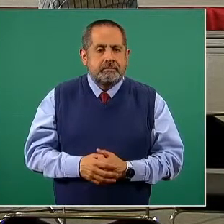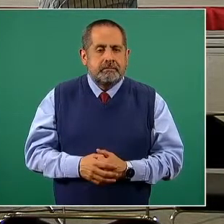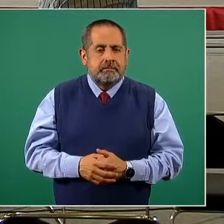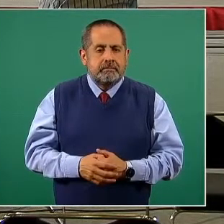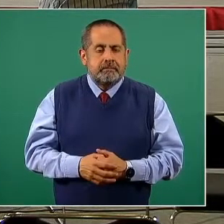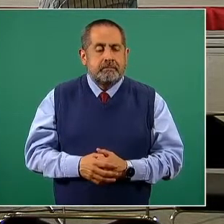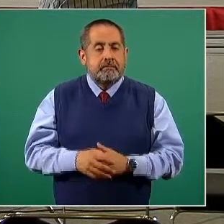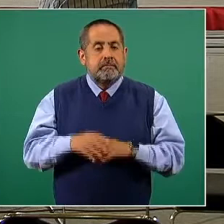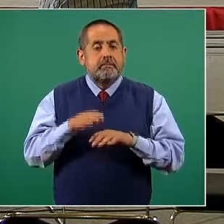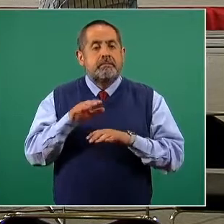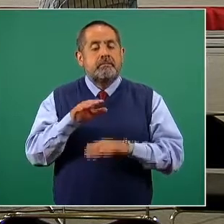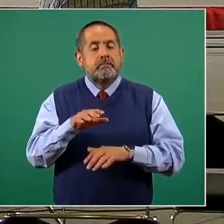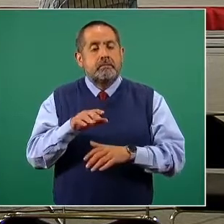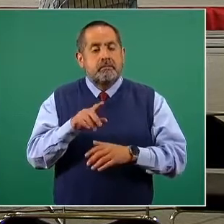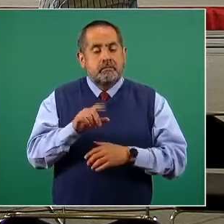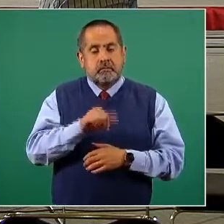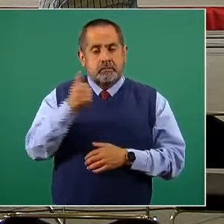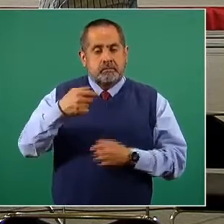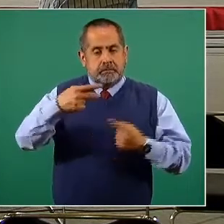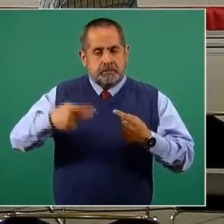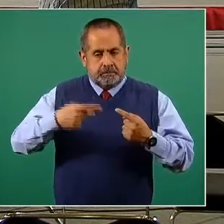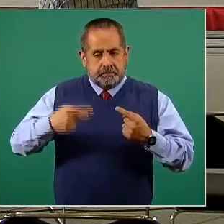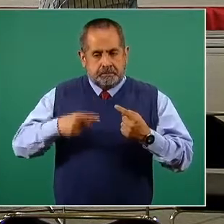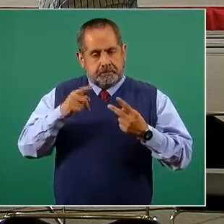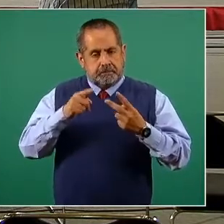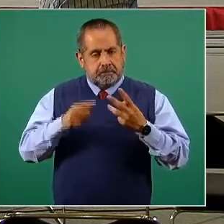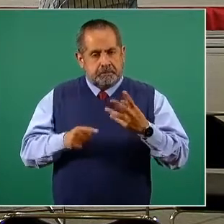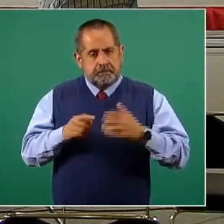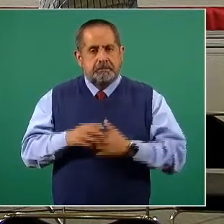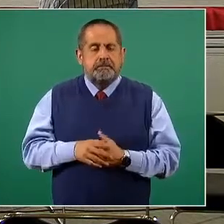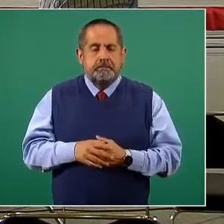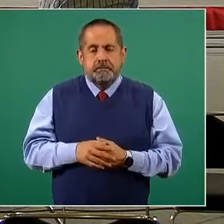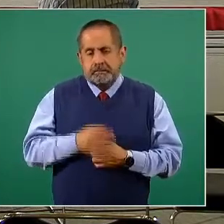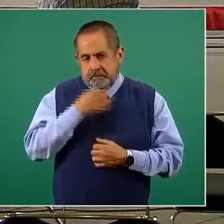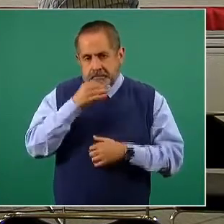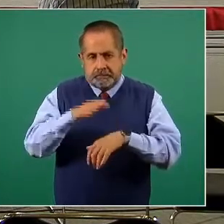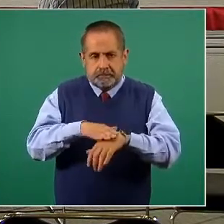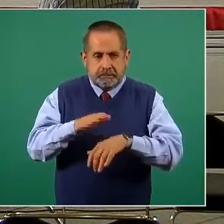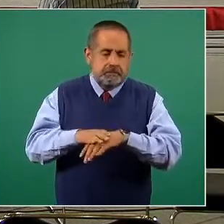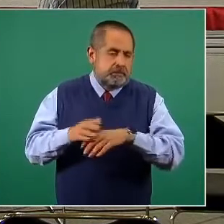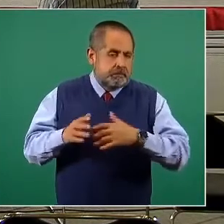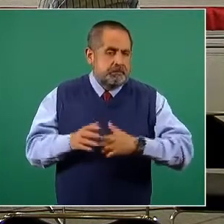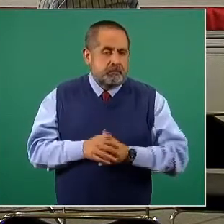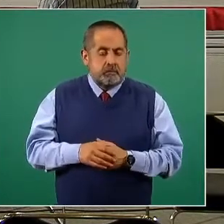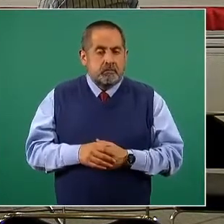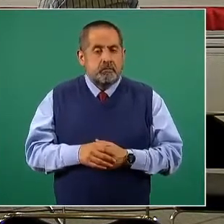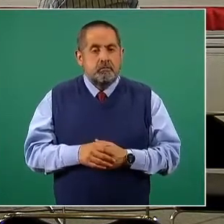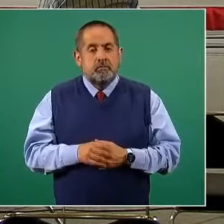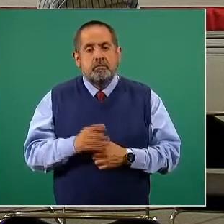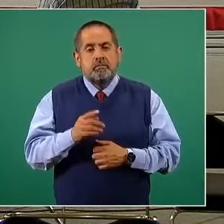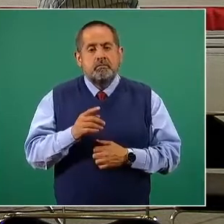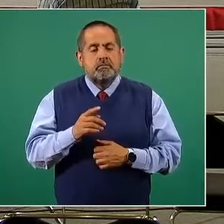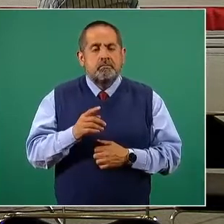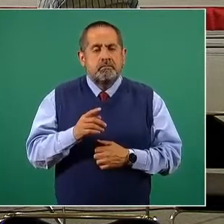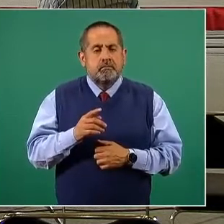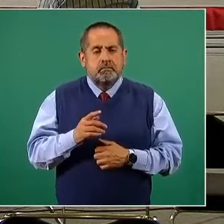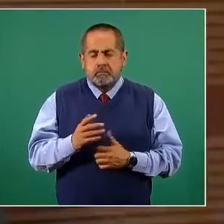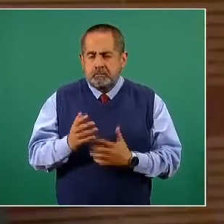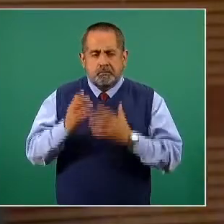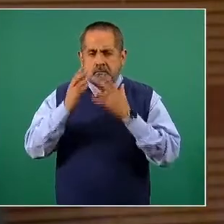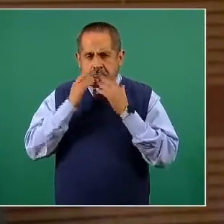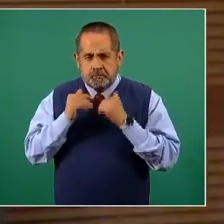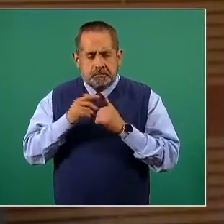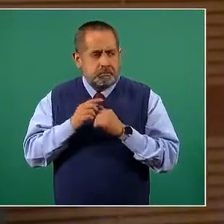En cuanto a las otras preguntas, le comento que es importante, no ha habido así